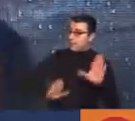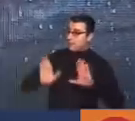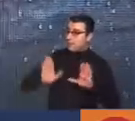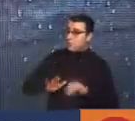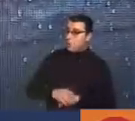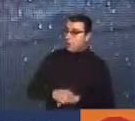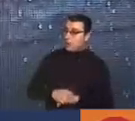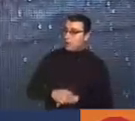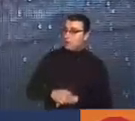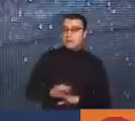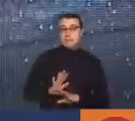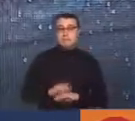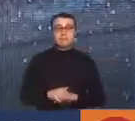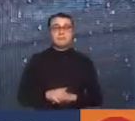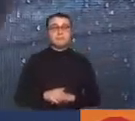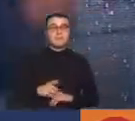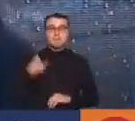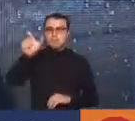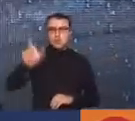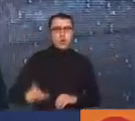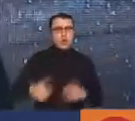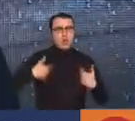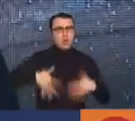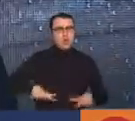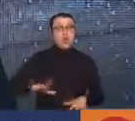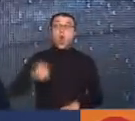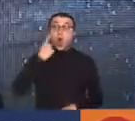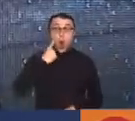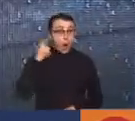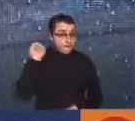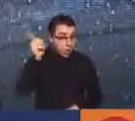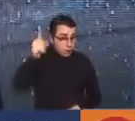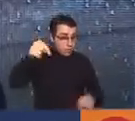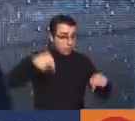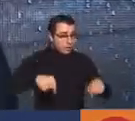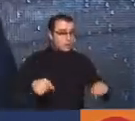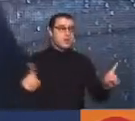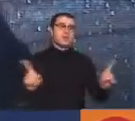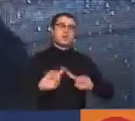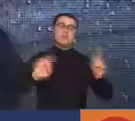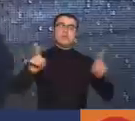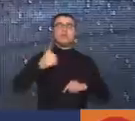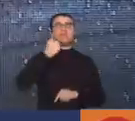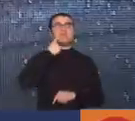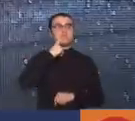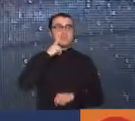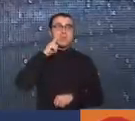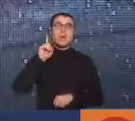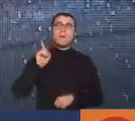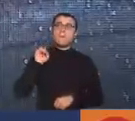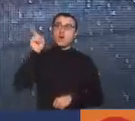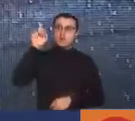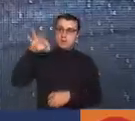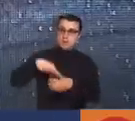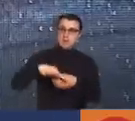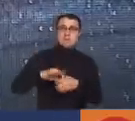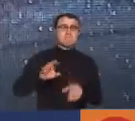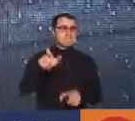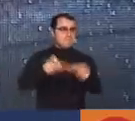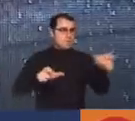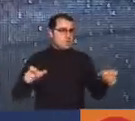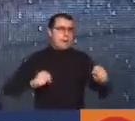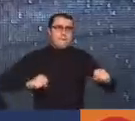salga elegido, no puede haber política, no puede haber política electoral. Quien decida el